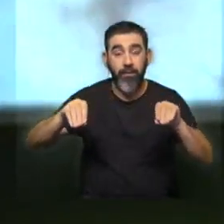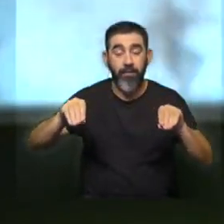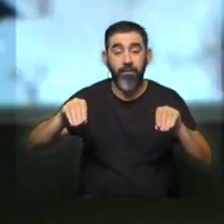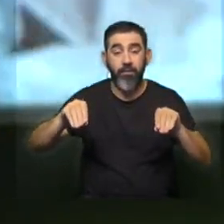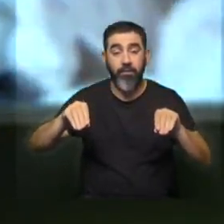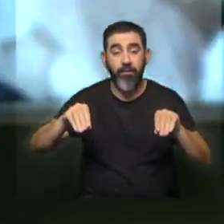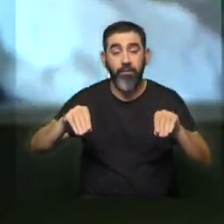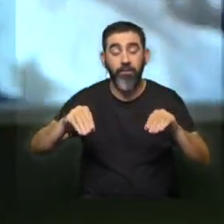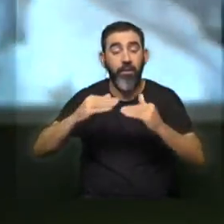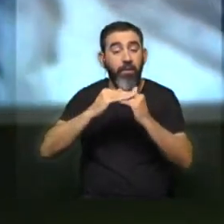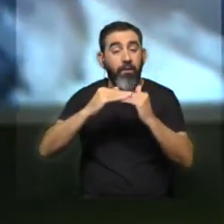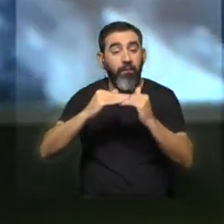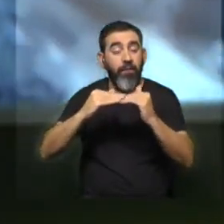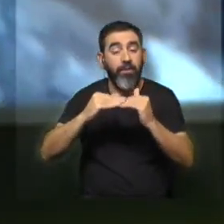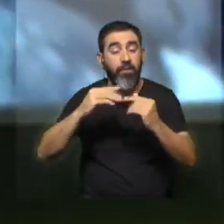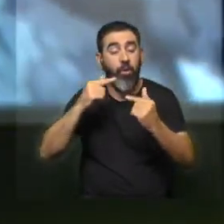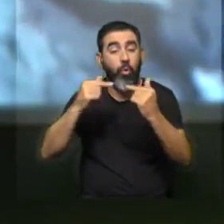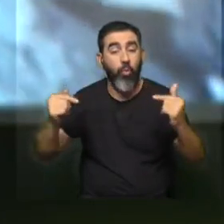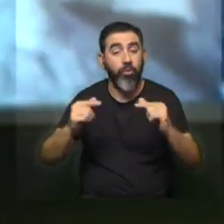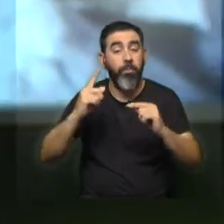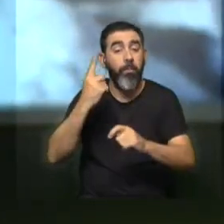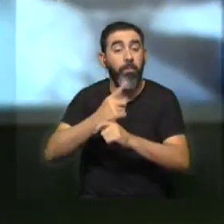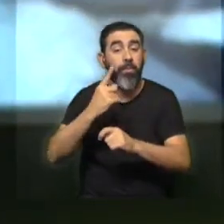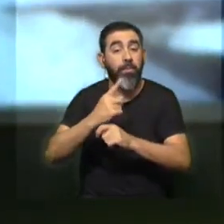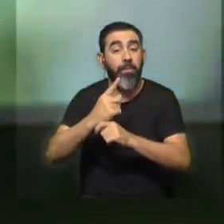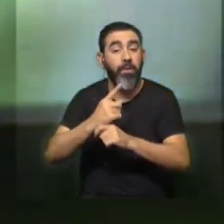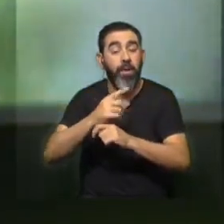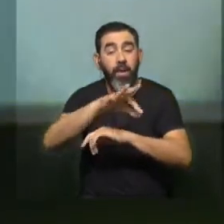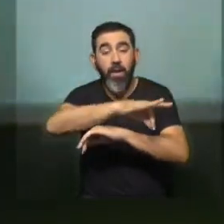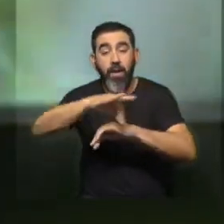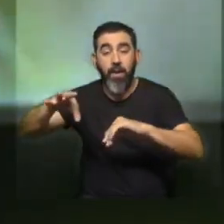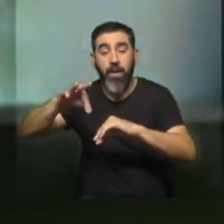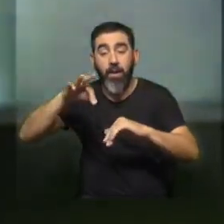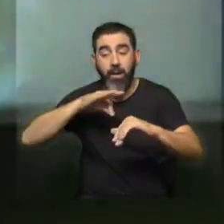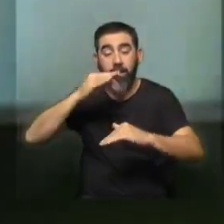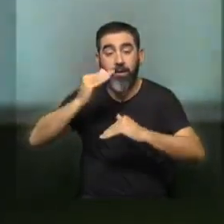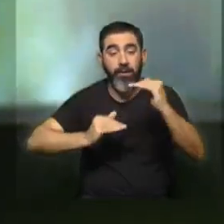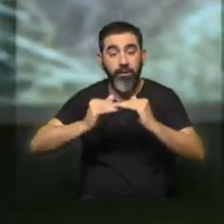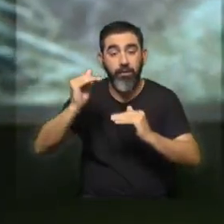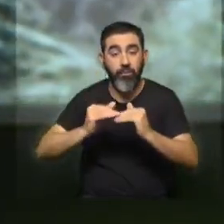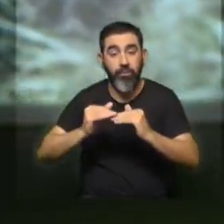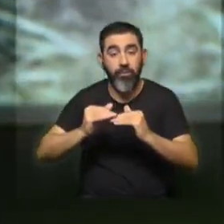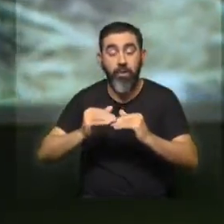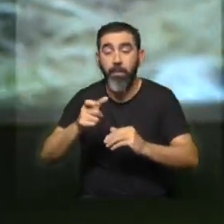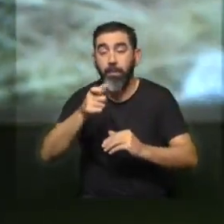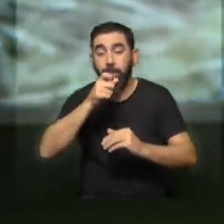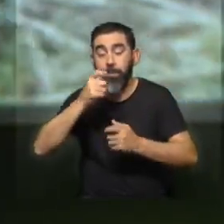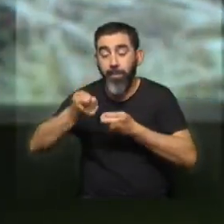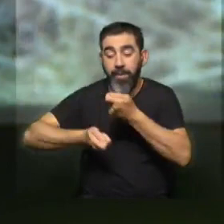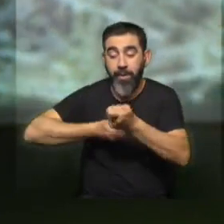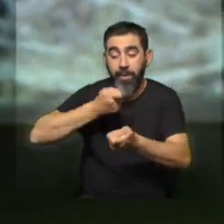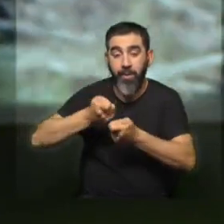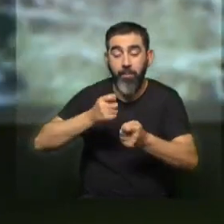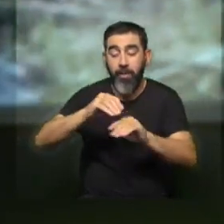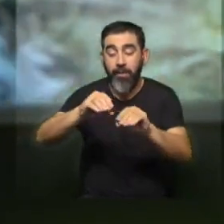no solo a la base de los primeros objetos, sino de las primeras arquitecturas. Y el hecho de acumular piedras para marcar